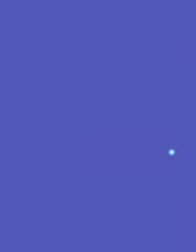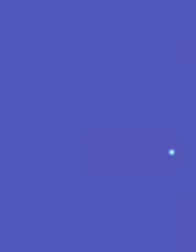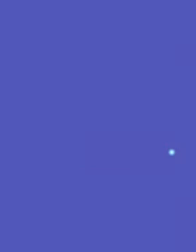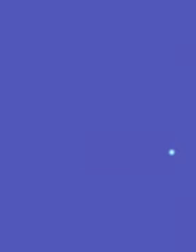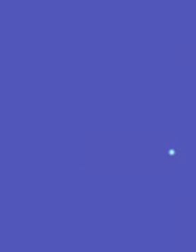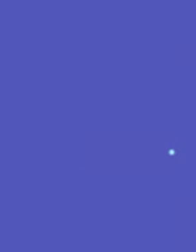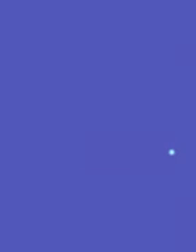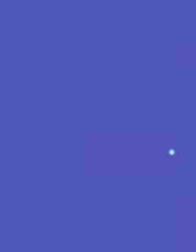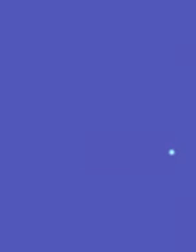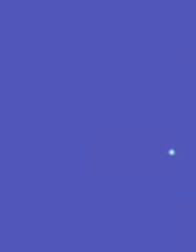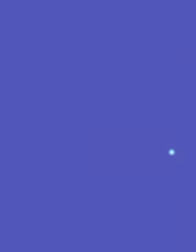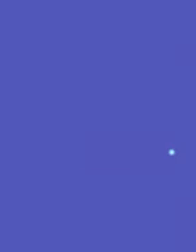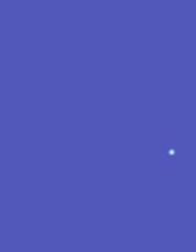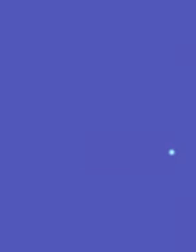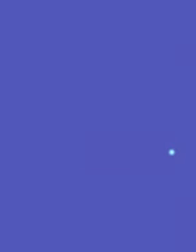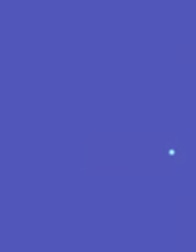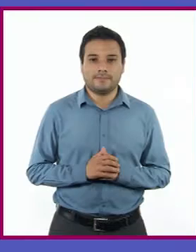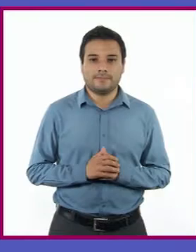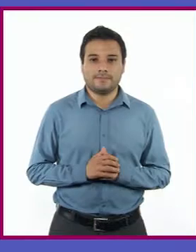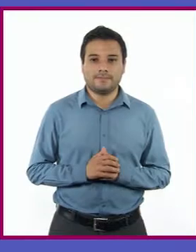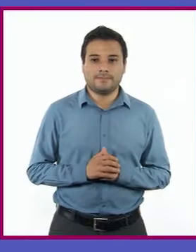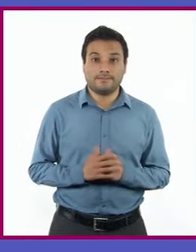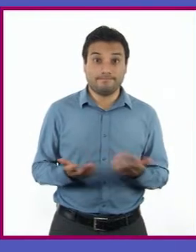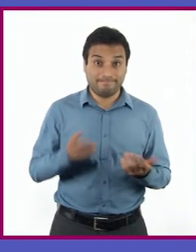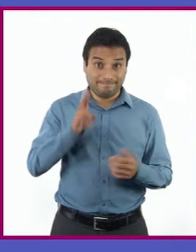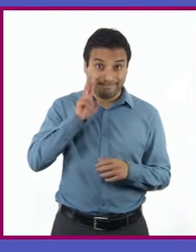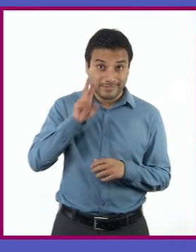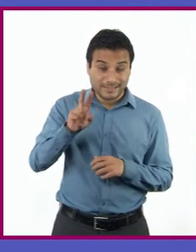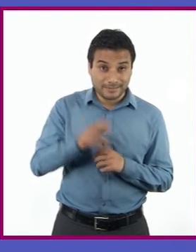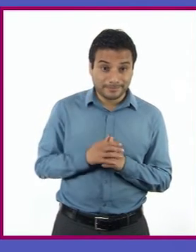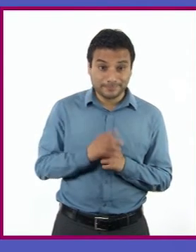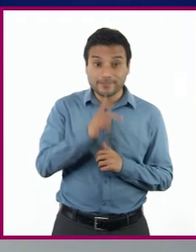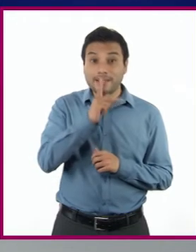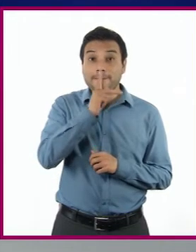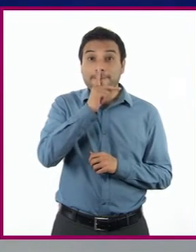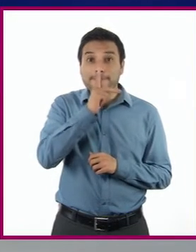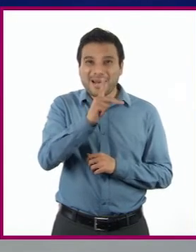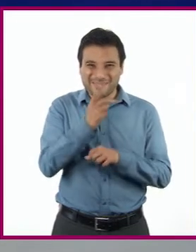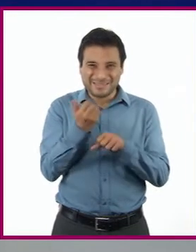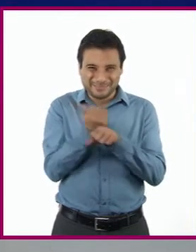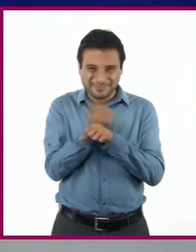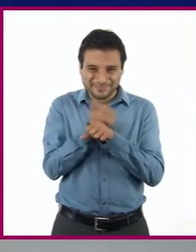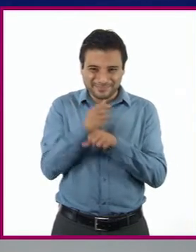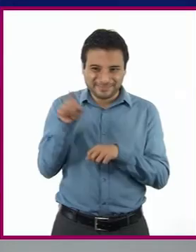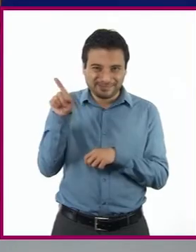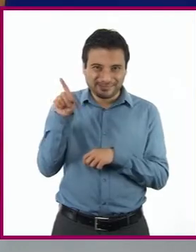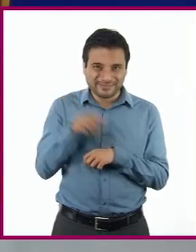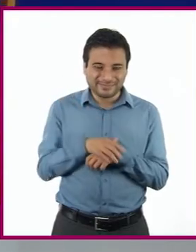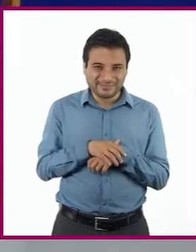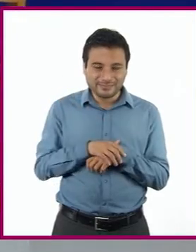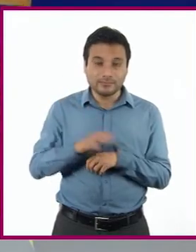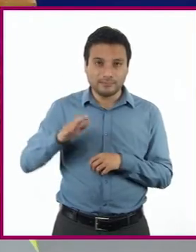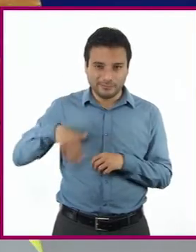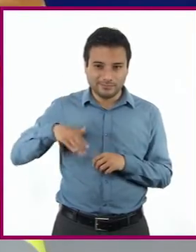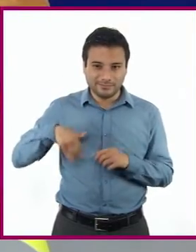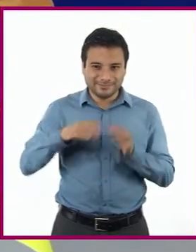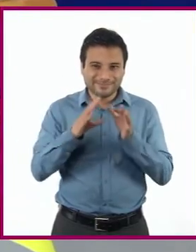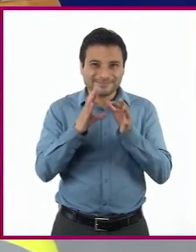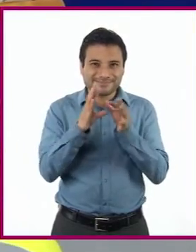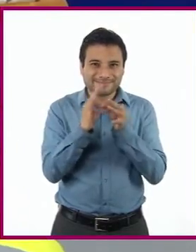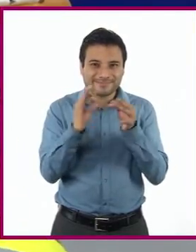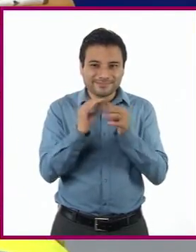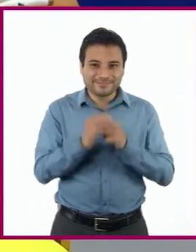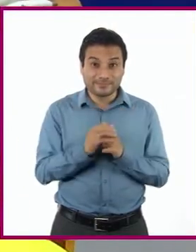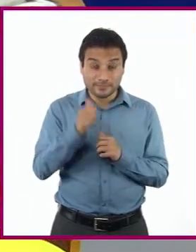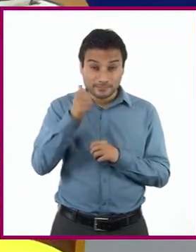mí. Como pudieron apreciar, ubicamos las palabras subrayadas en amarillo. Como lo mencionamos anteriormente,